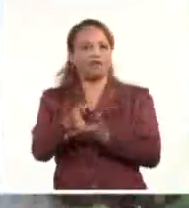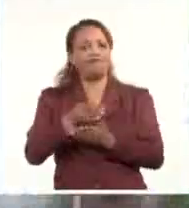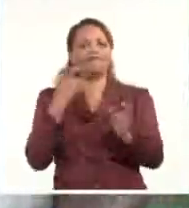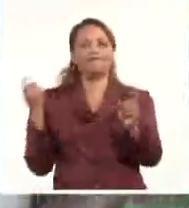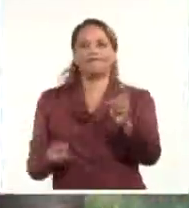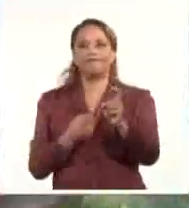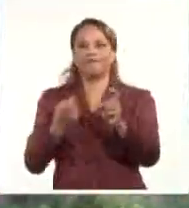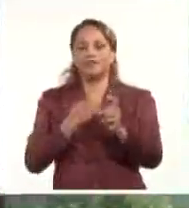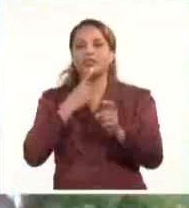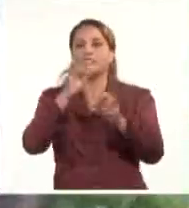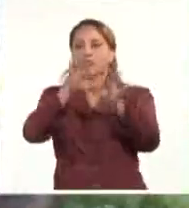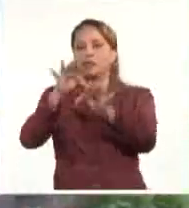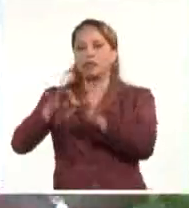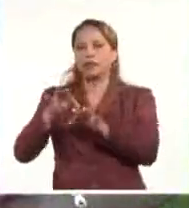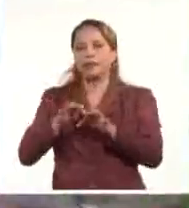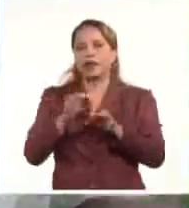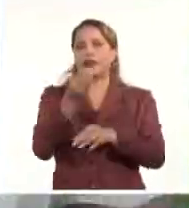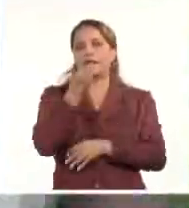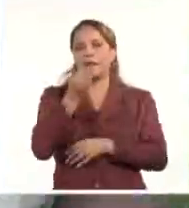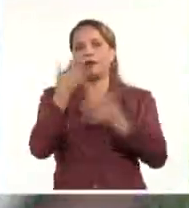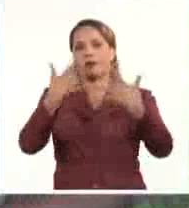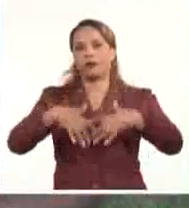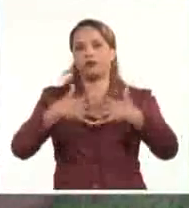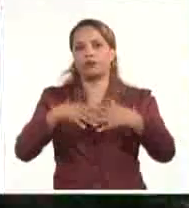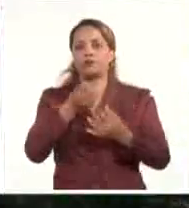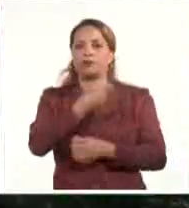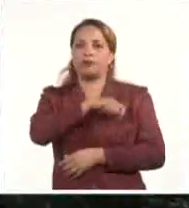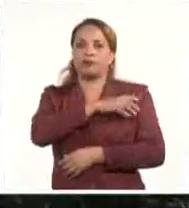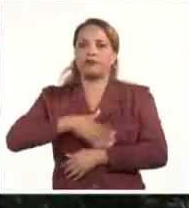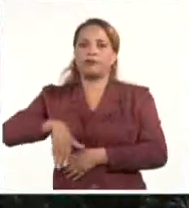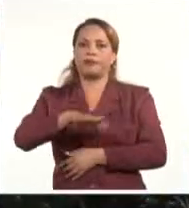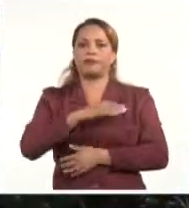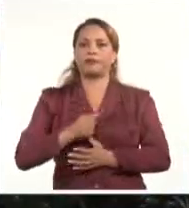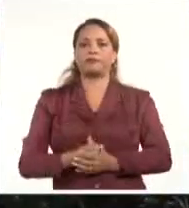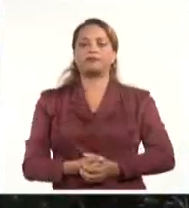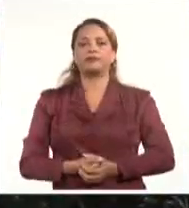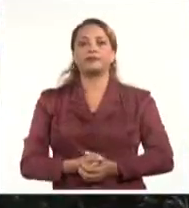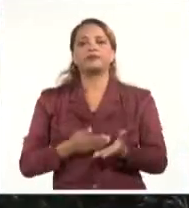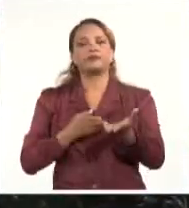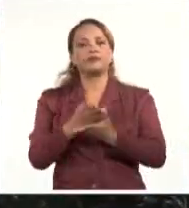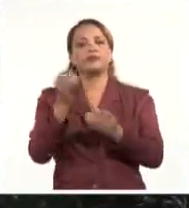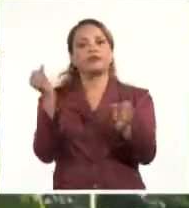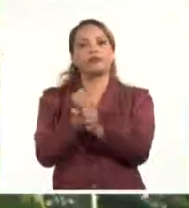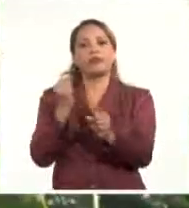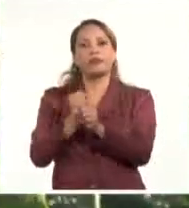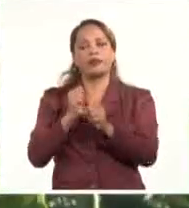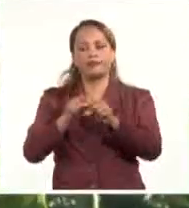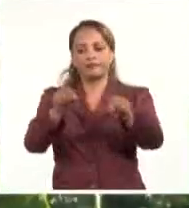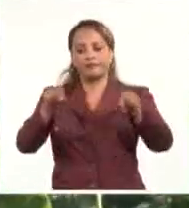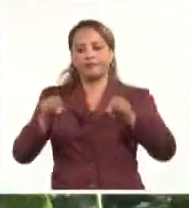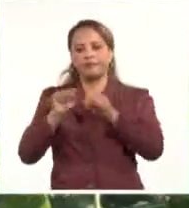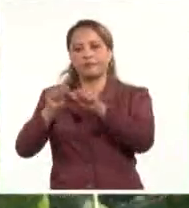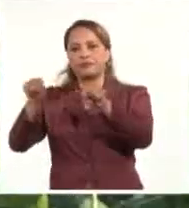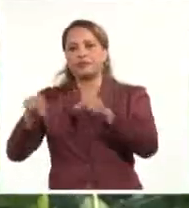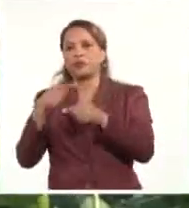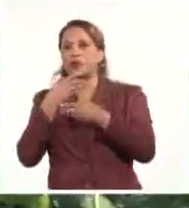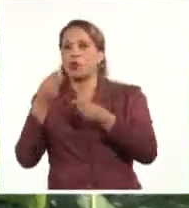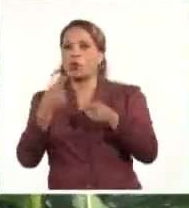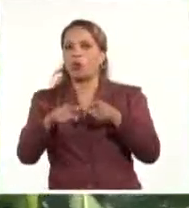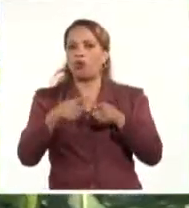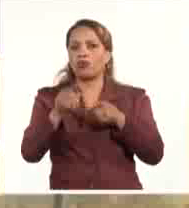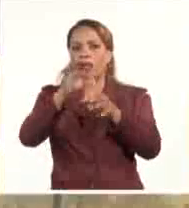la educación alimentaria y nutricional sostenible. Se avanza en las áreas dedicadas a las hortalizas y condimentos frescos,